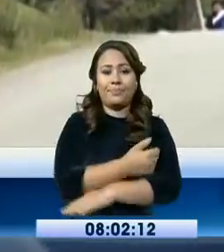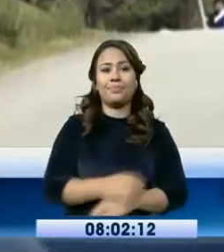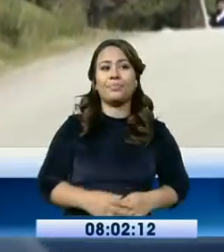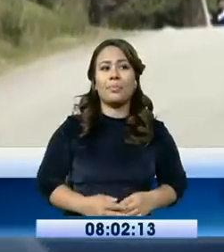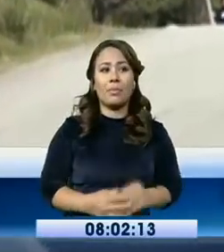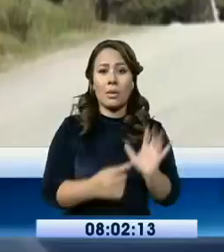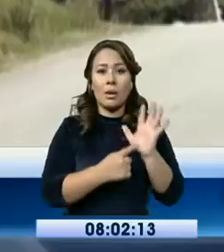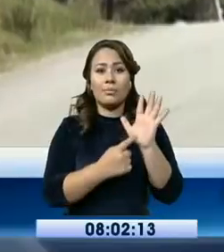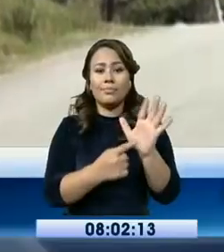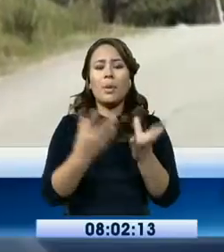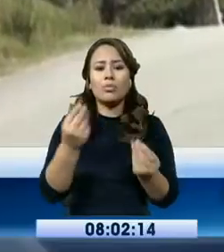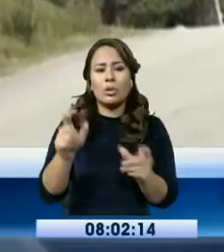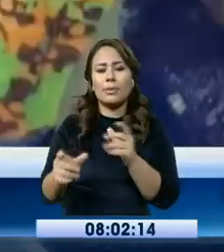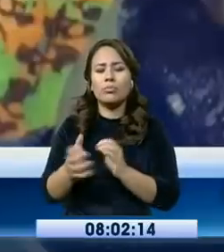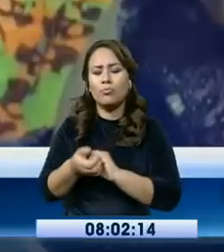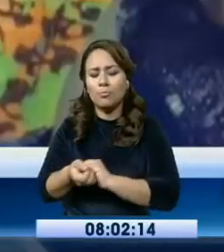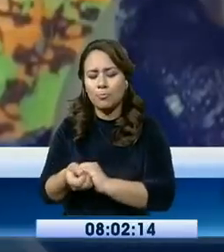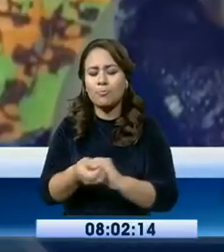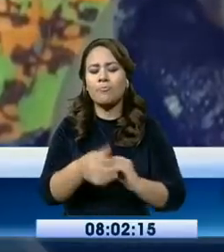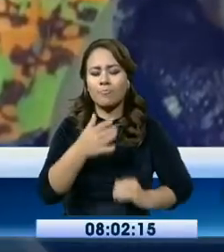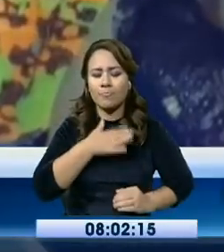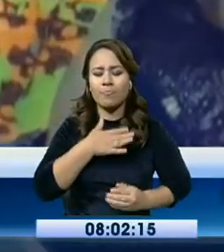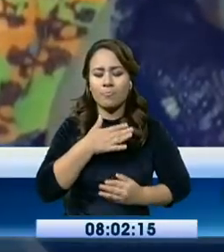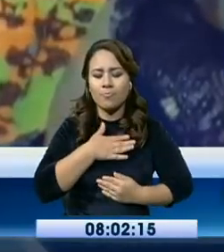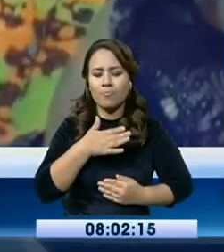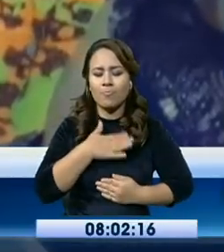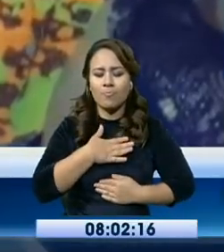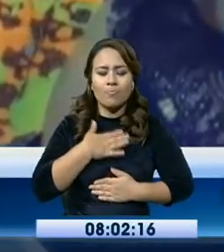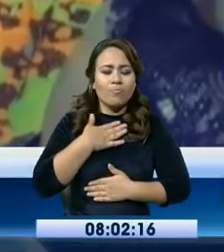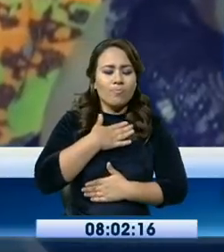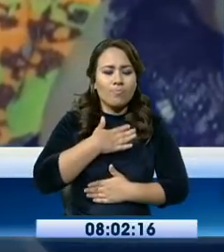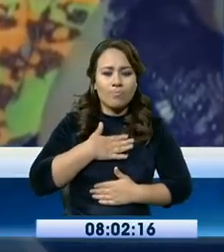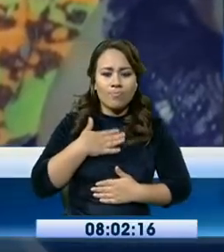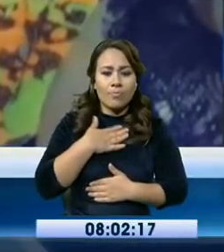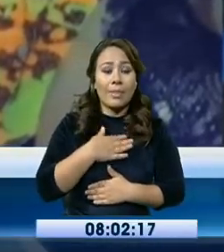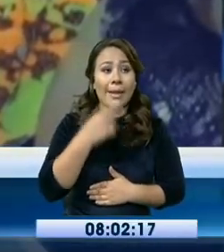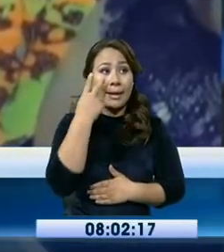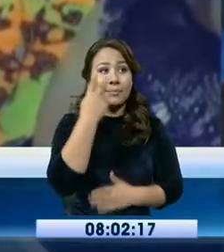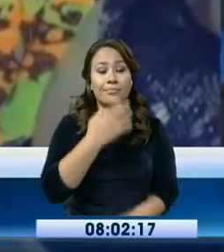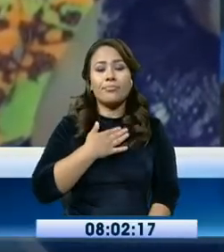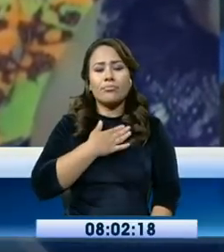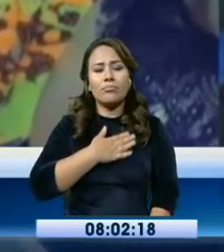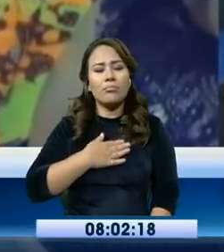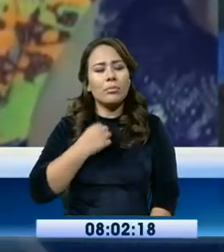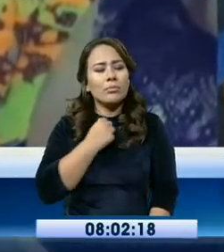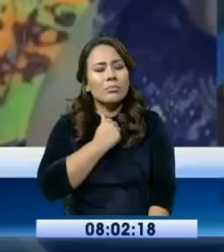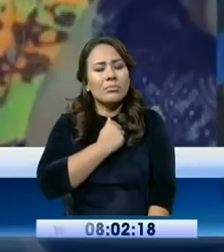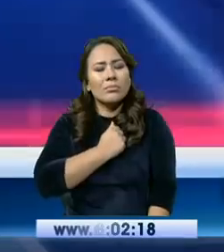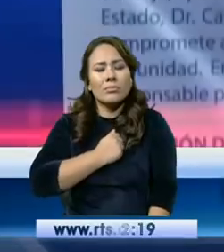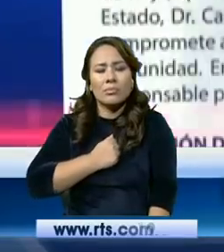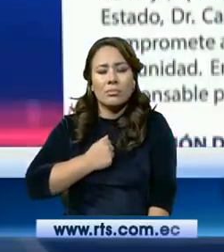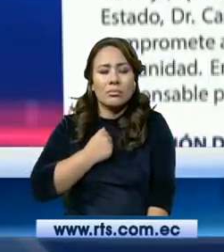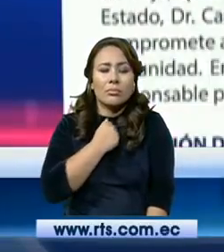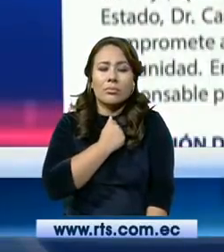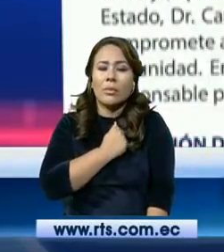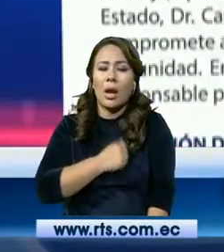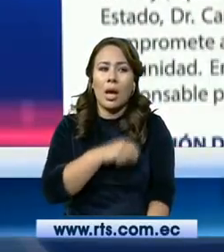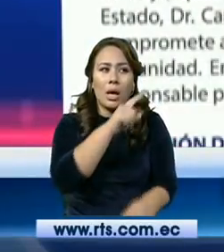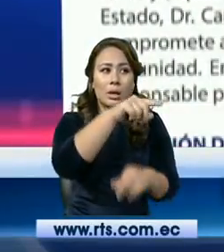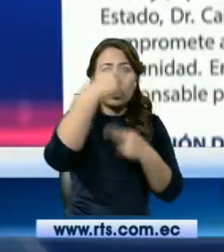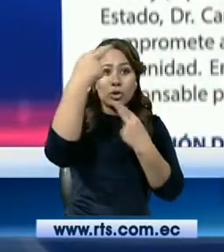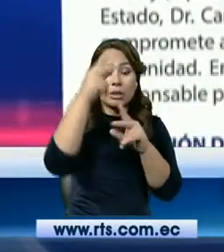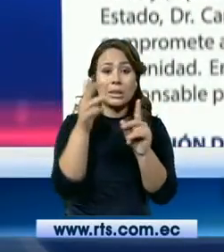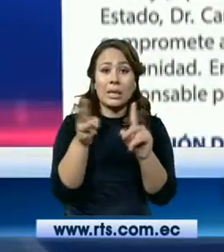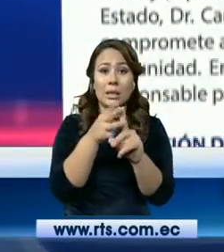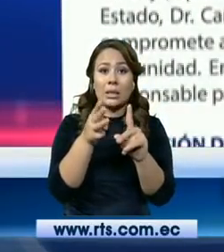muestras de solidaridad con la familia de la menor han ocupado decenas de publicaciones en redes sociales el fiscal general de la nación